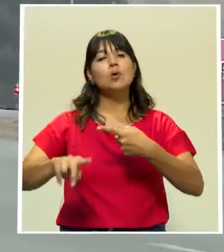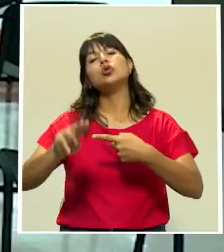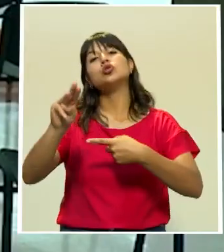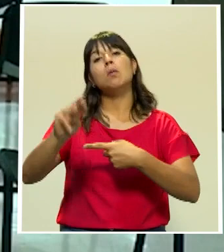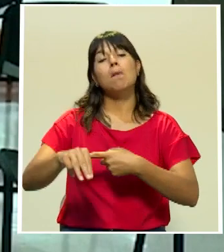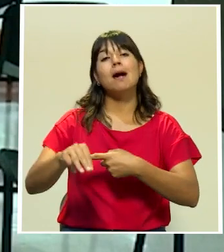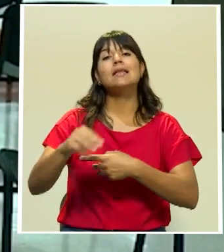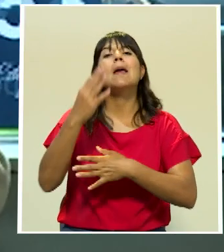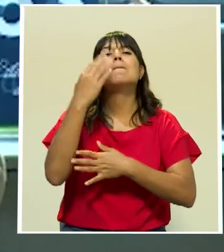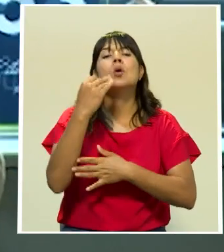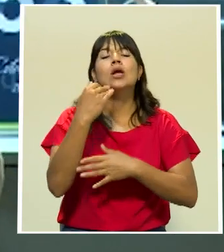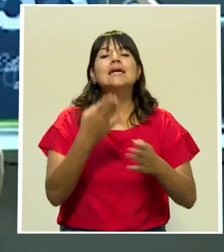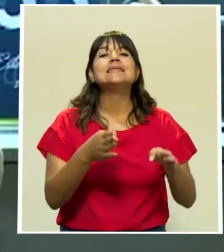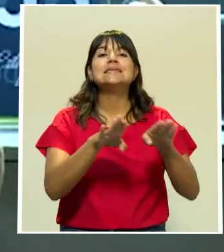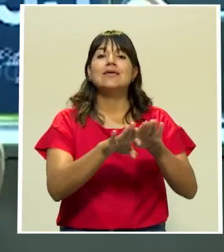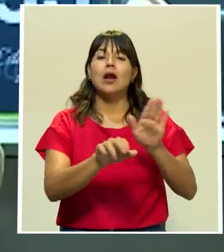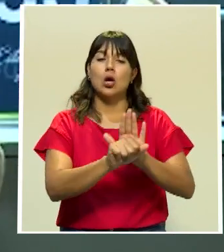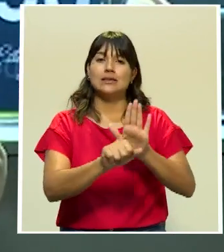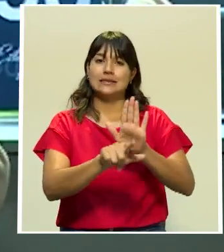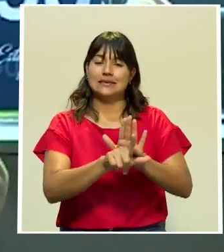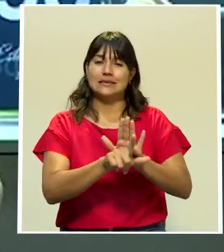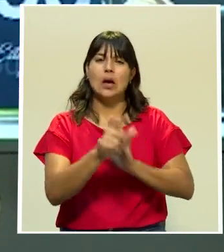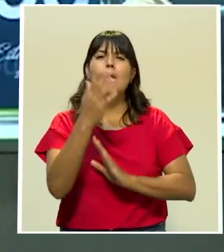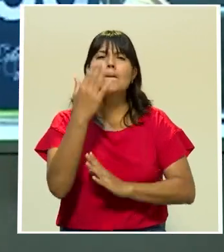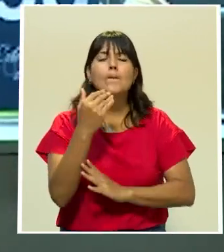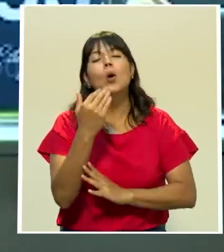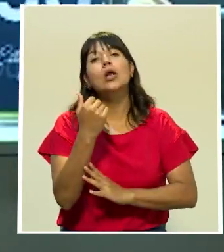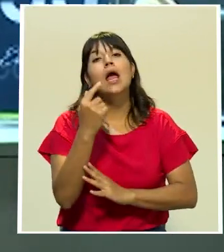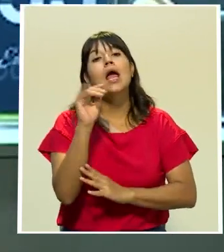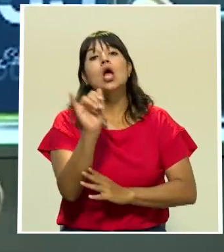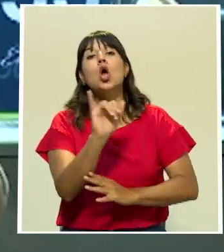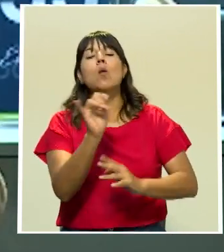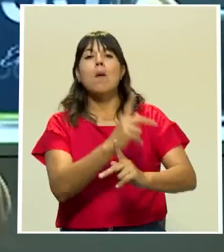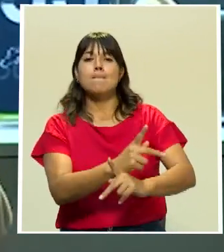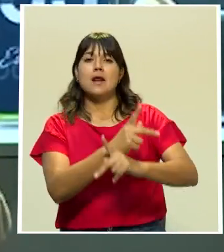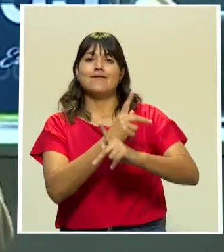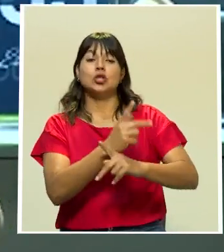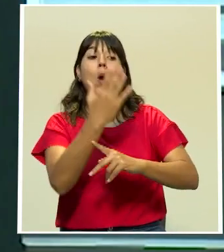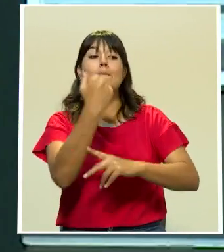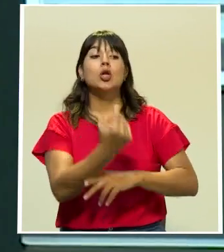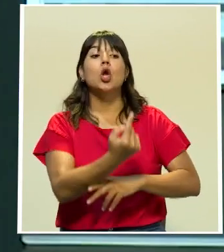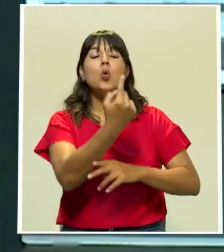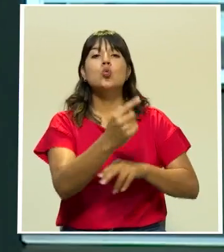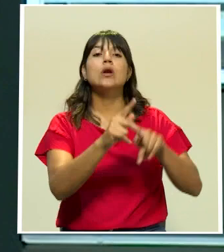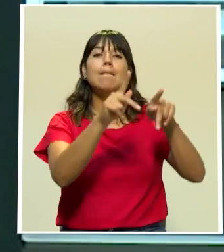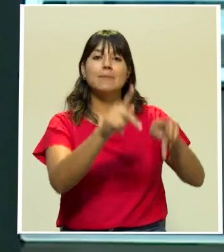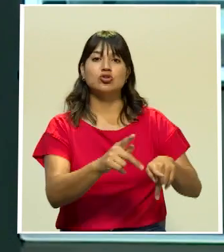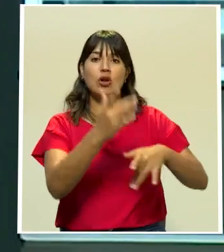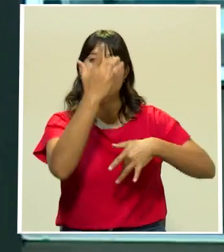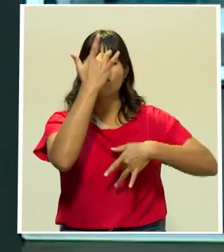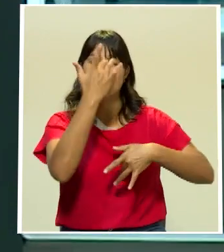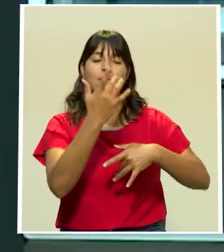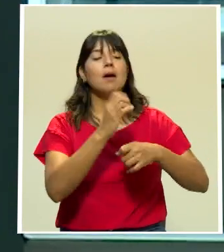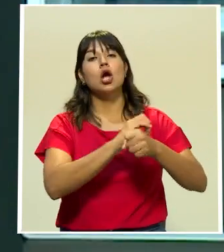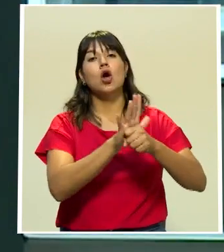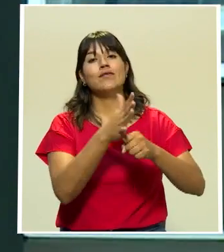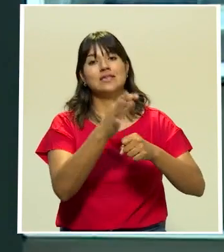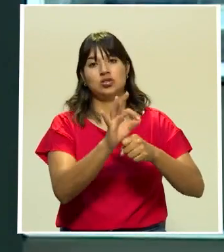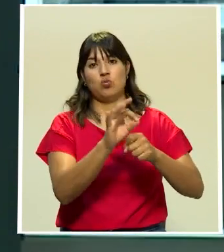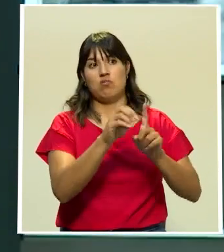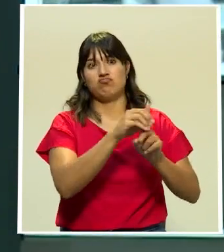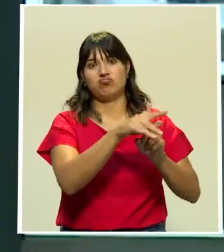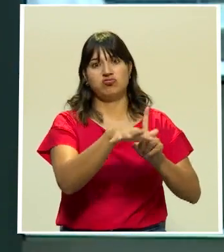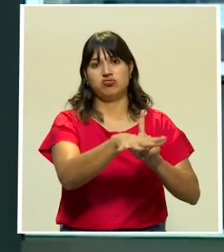cierre del espacio de la Asamblea Legislativa como prevención ante un brote de COVID-19.